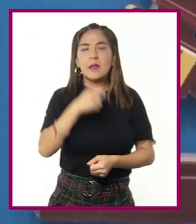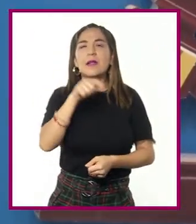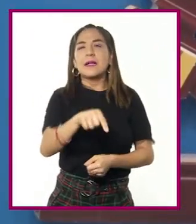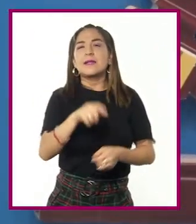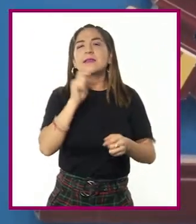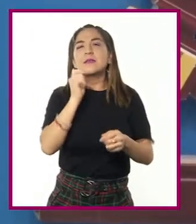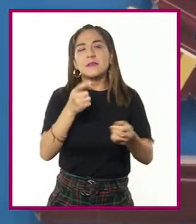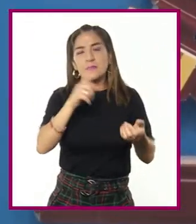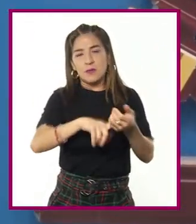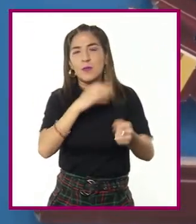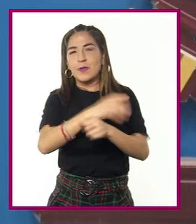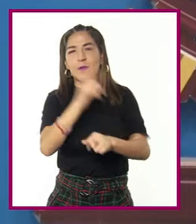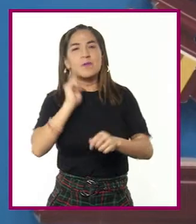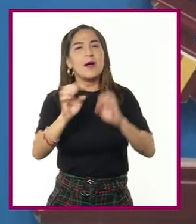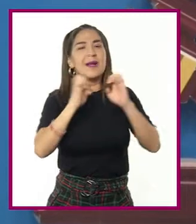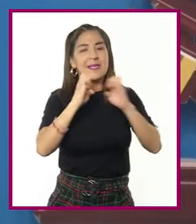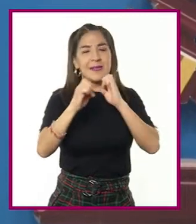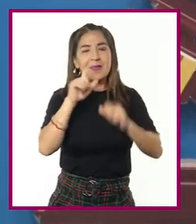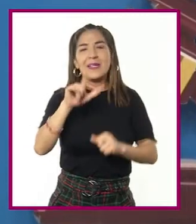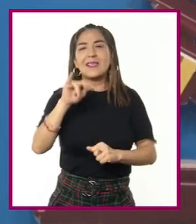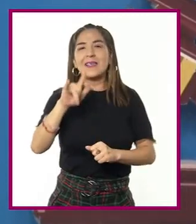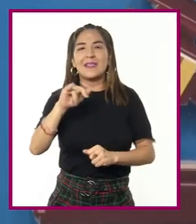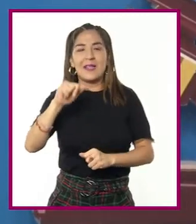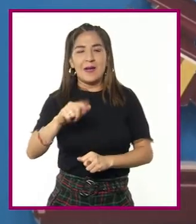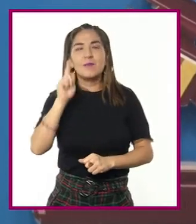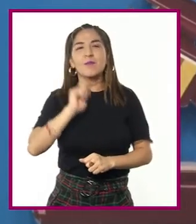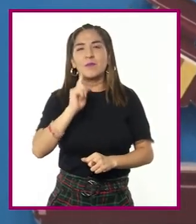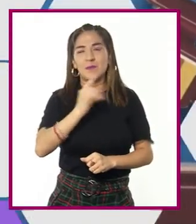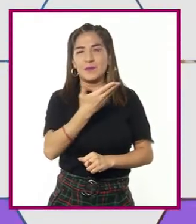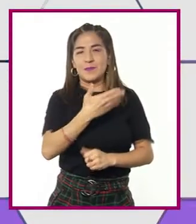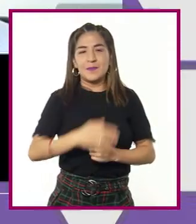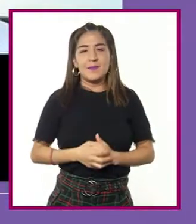su compañera Lilia al maestro Jorge Jiménez.